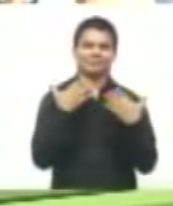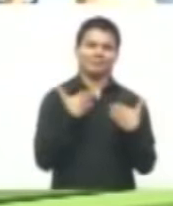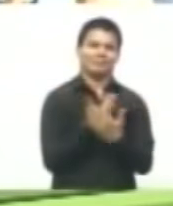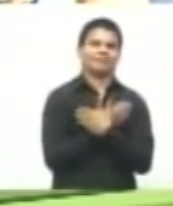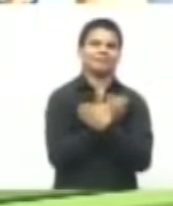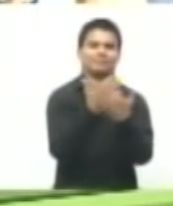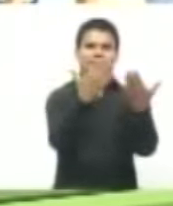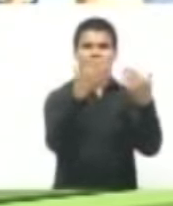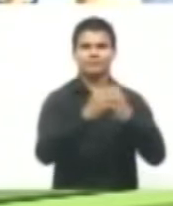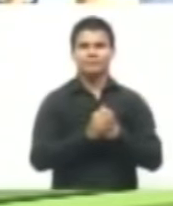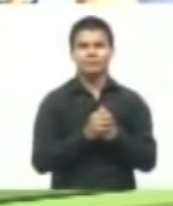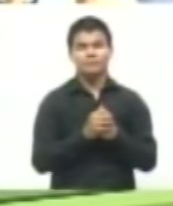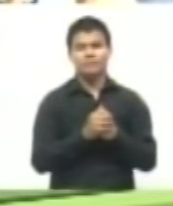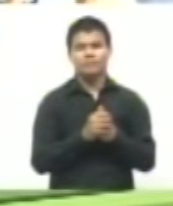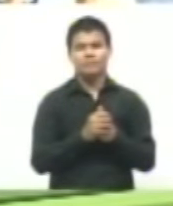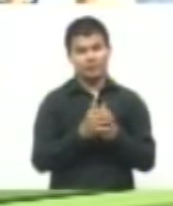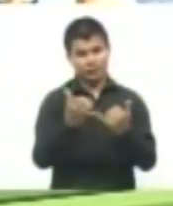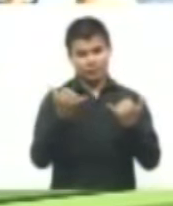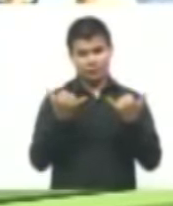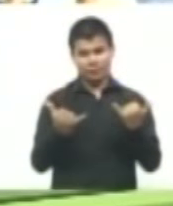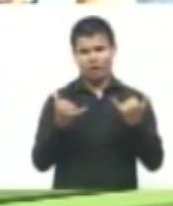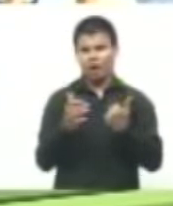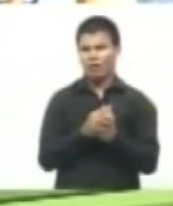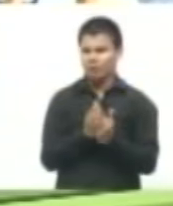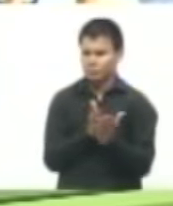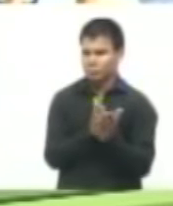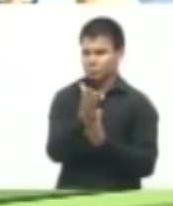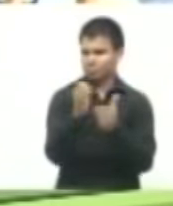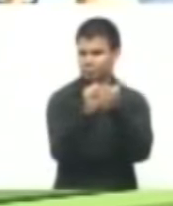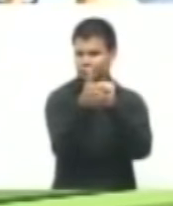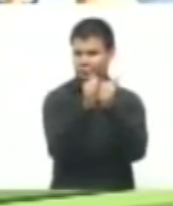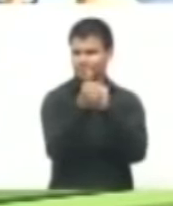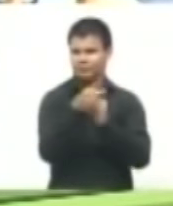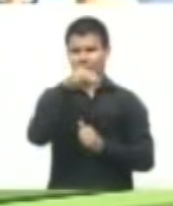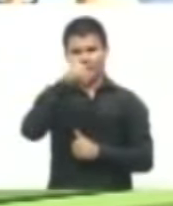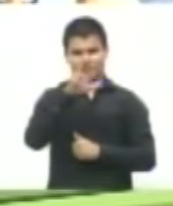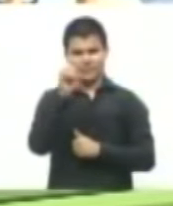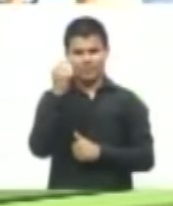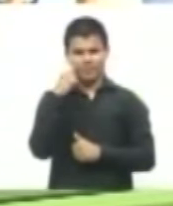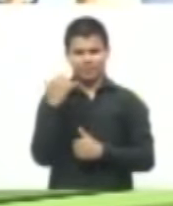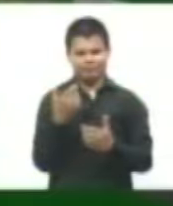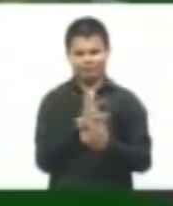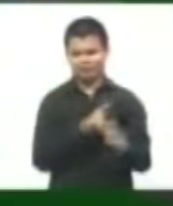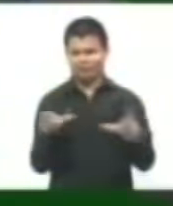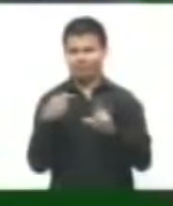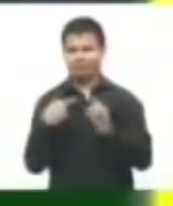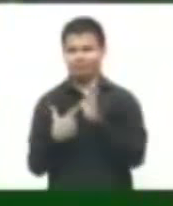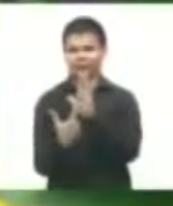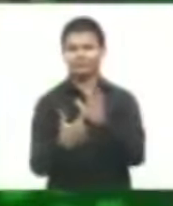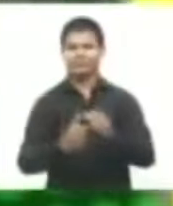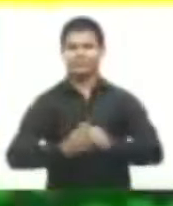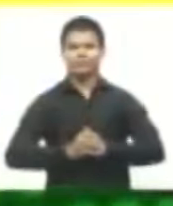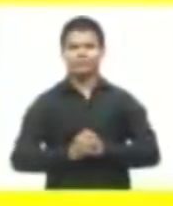con esta información nos vamos inmediatamente con la actualidad deportiva. Ya Marcos Pérez está listo.